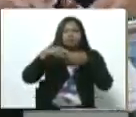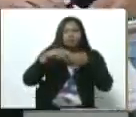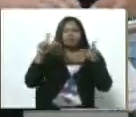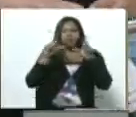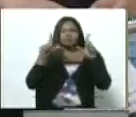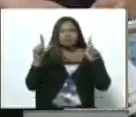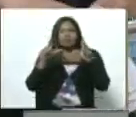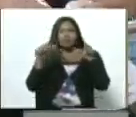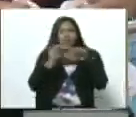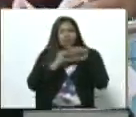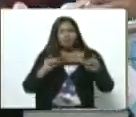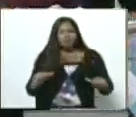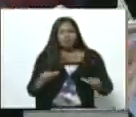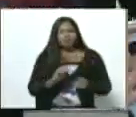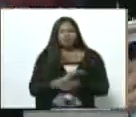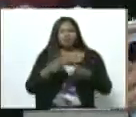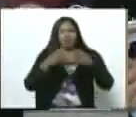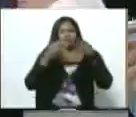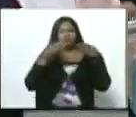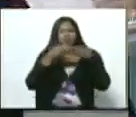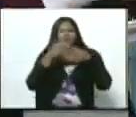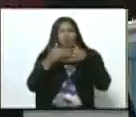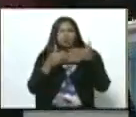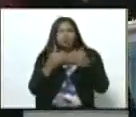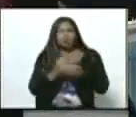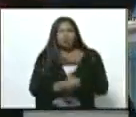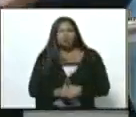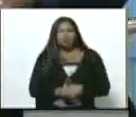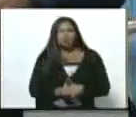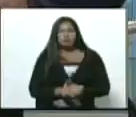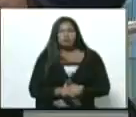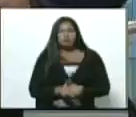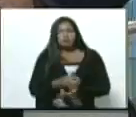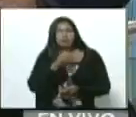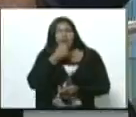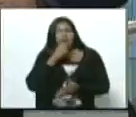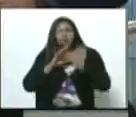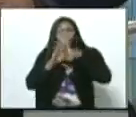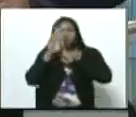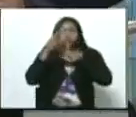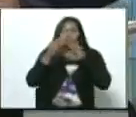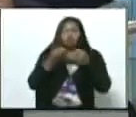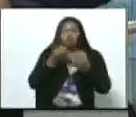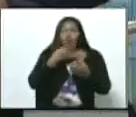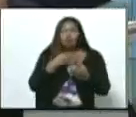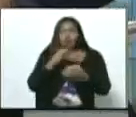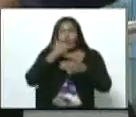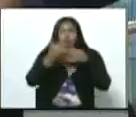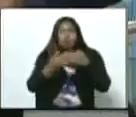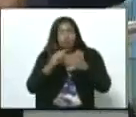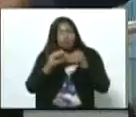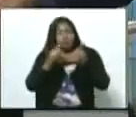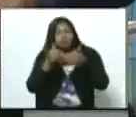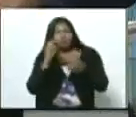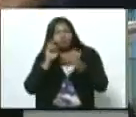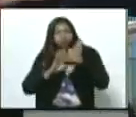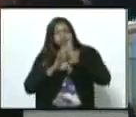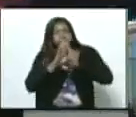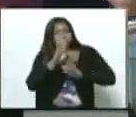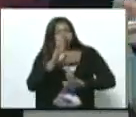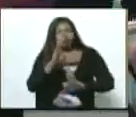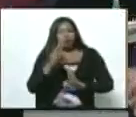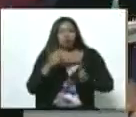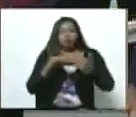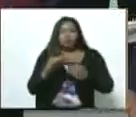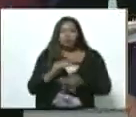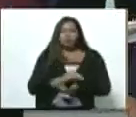TVFAN. Muchísimas gracias a todo ese equipo maravilloso. ¿Cómo ha crecido, verdad? TVFAN. Tiene programas muy buenos, ¿viste? Uno vio cuando empezó y mira cómo sigue en ascenso. Así